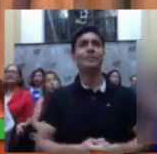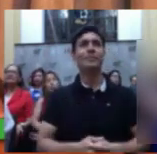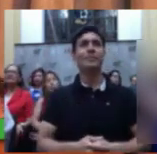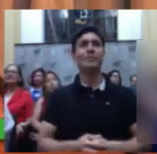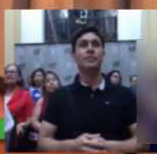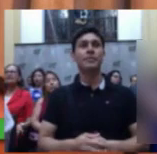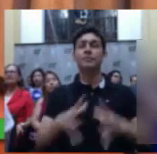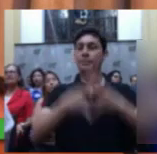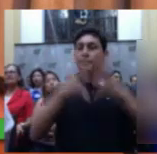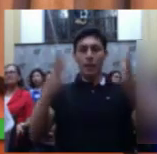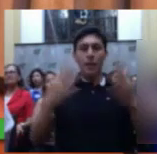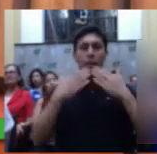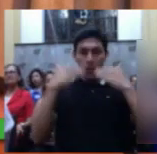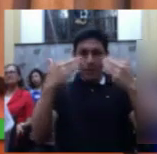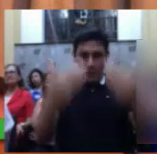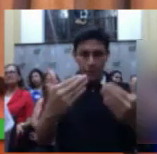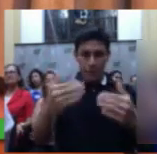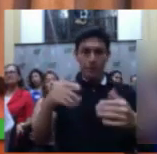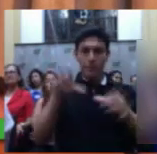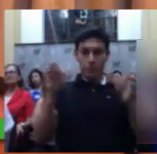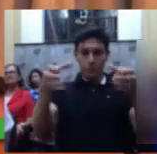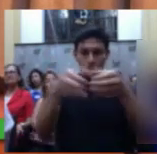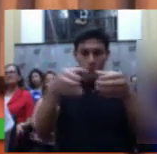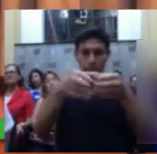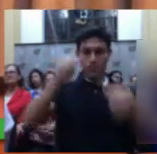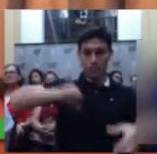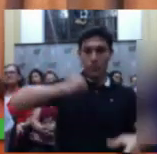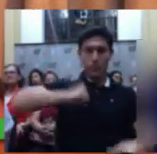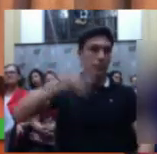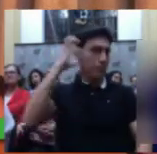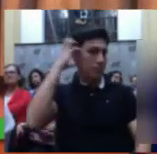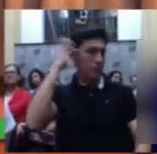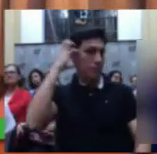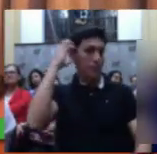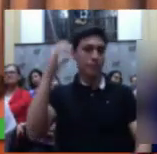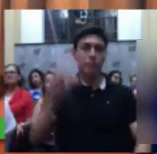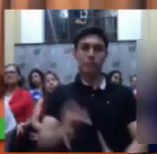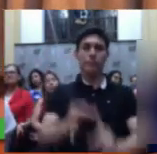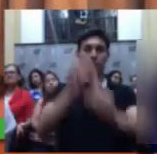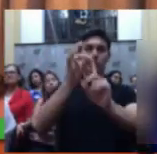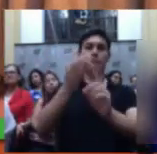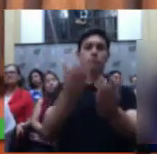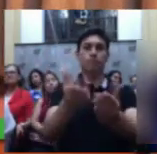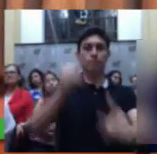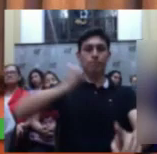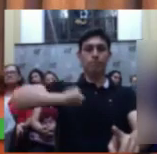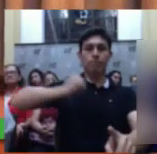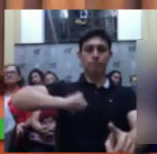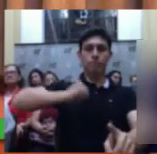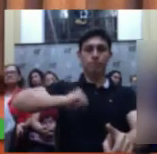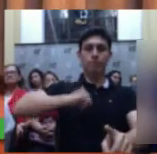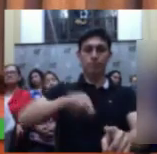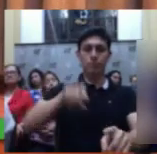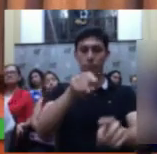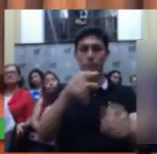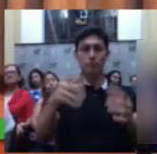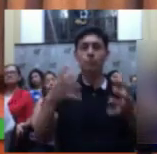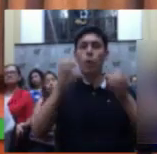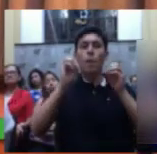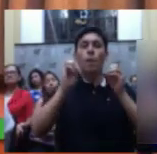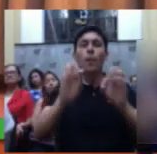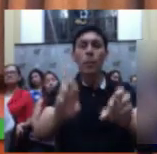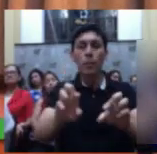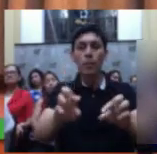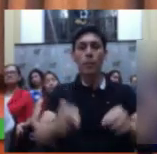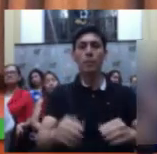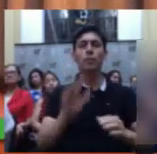Nuevamente, muchas gracias al Consejo Municipal de Miraflores, especialmente al alcalde, por esta maravillosa oportunidad y a todos